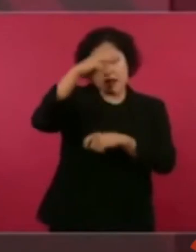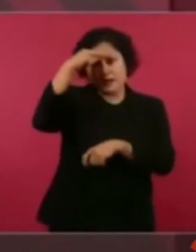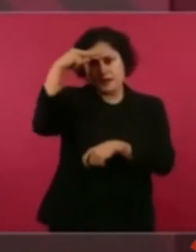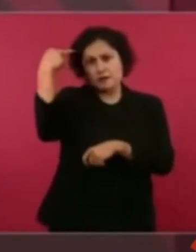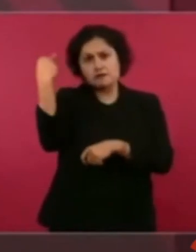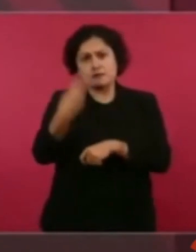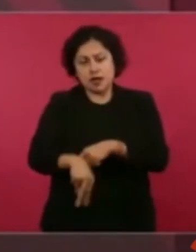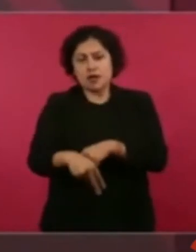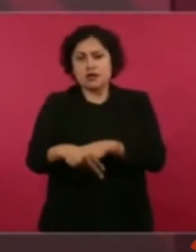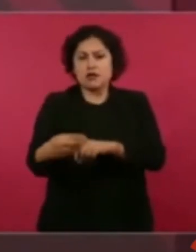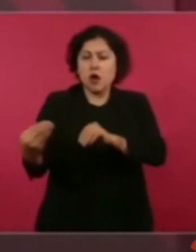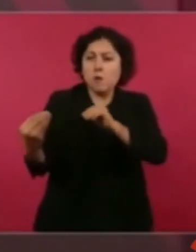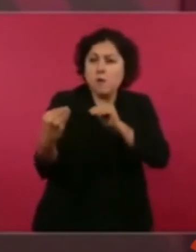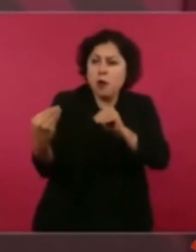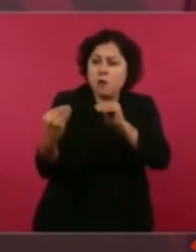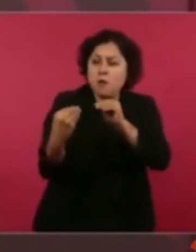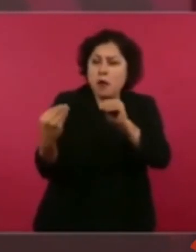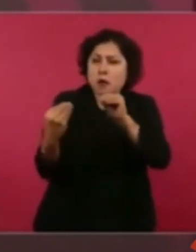con el Poder Judicial?